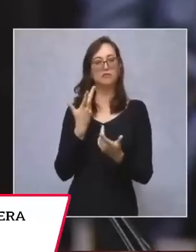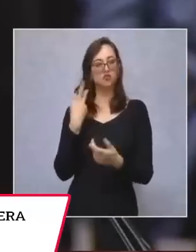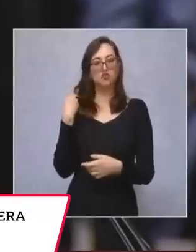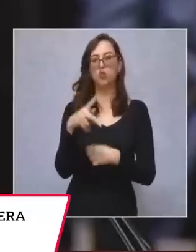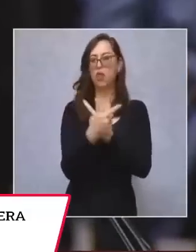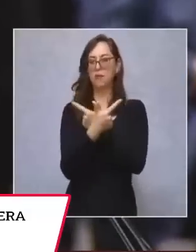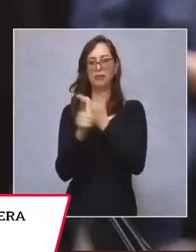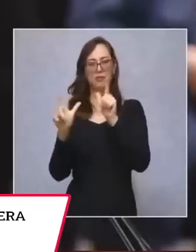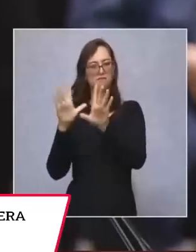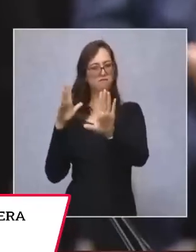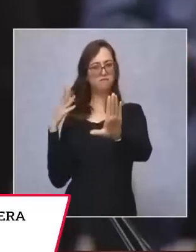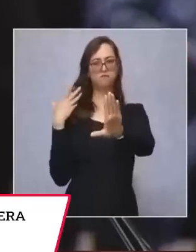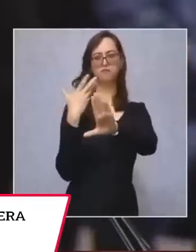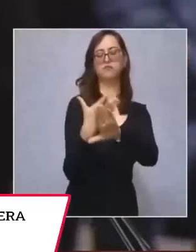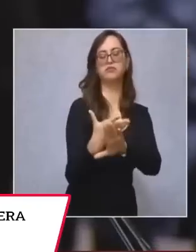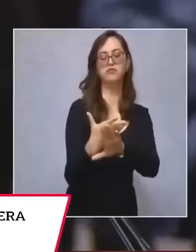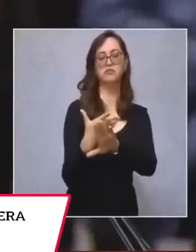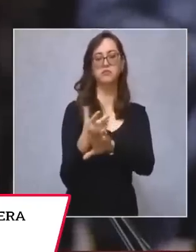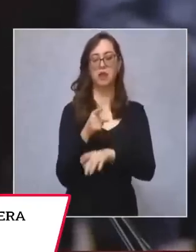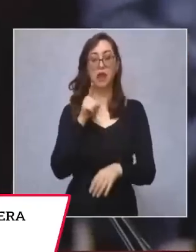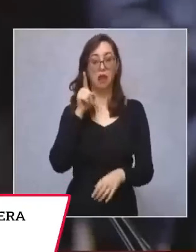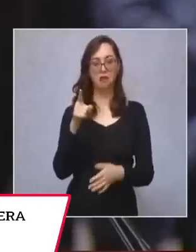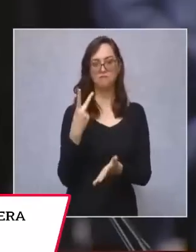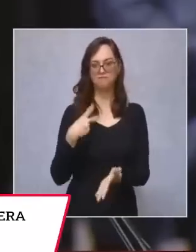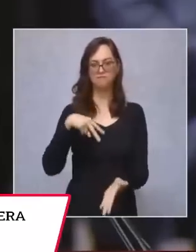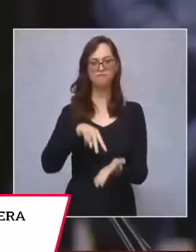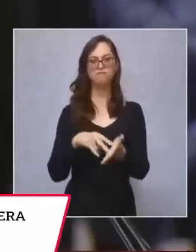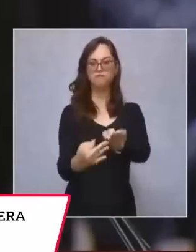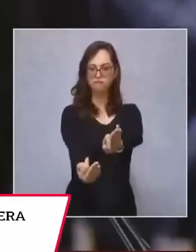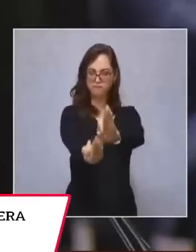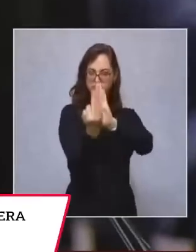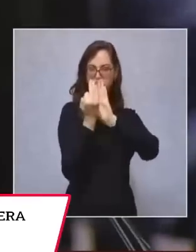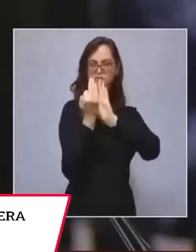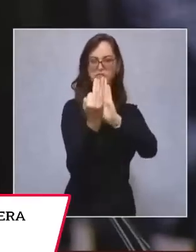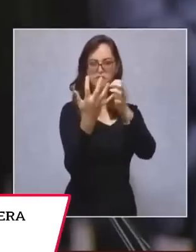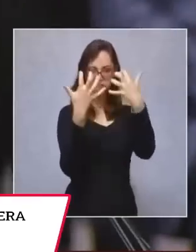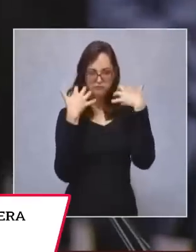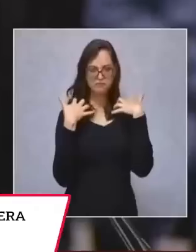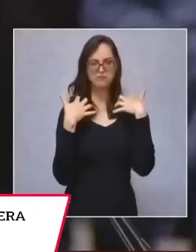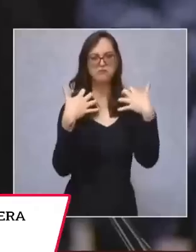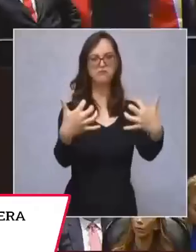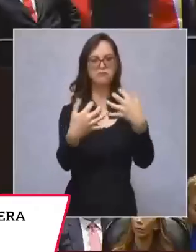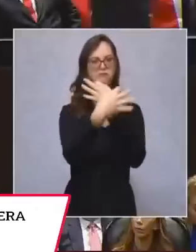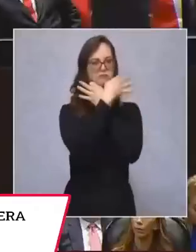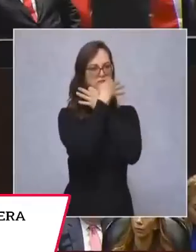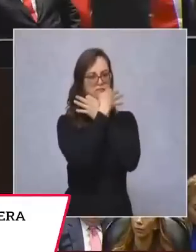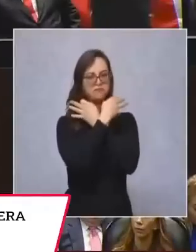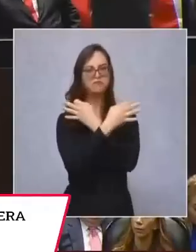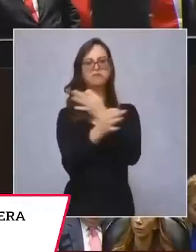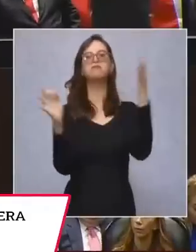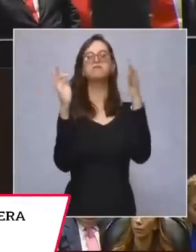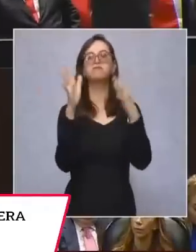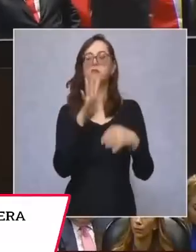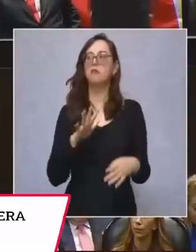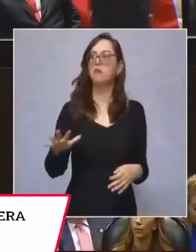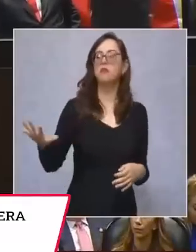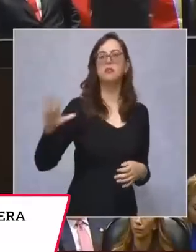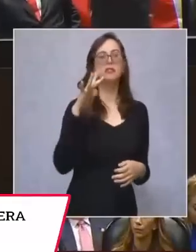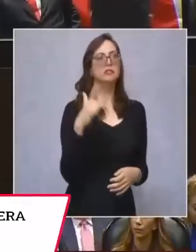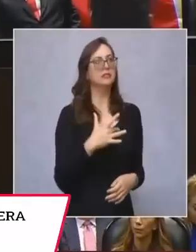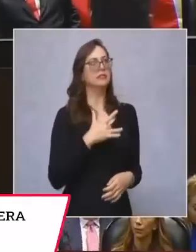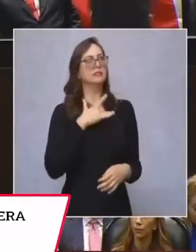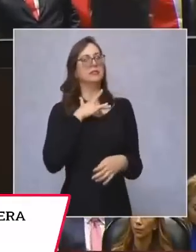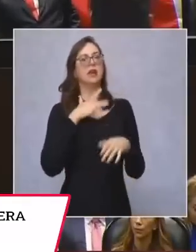a Petróleos Mexicanos y a la Comisión Federal de Electricidad para darle cabida a los privados. Eso va a cambiar, es parte también de